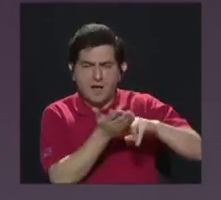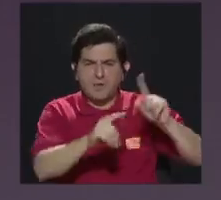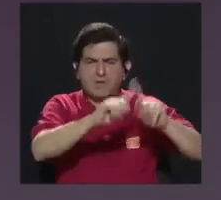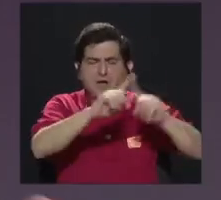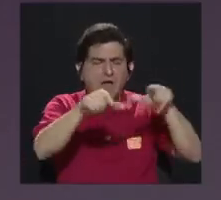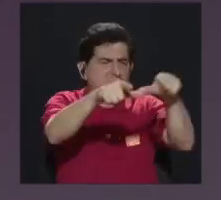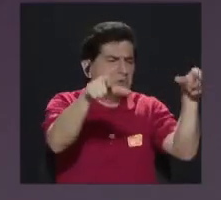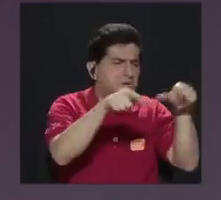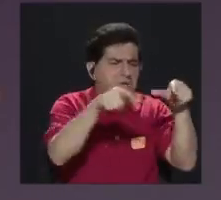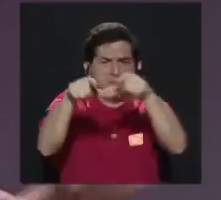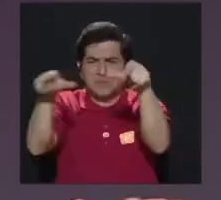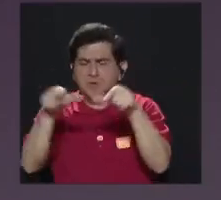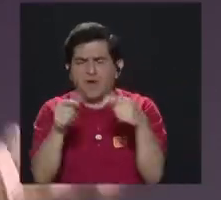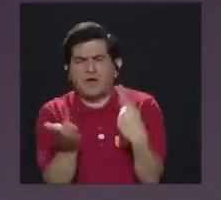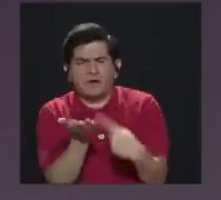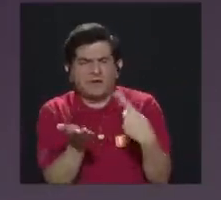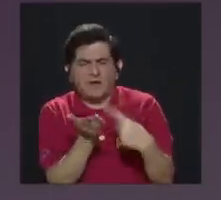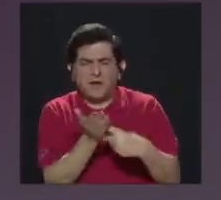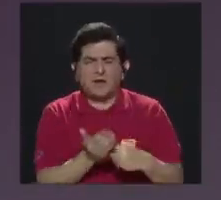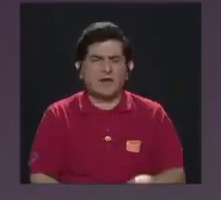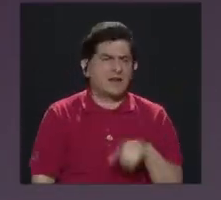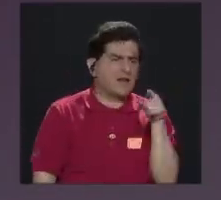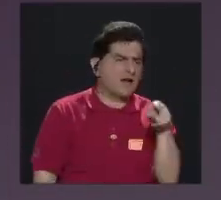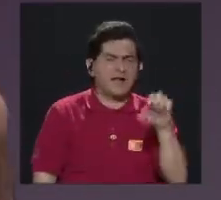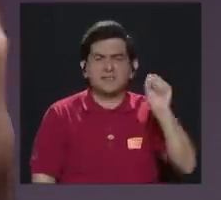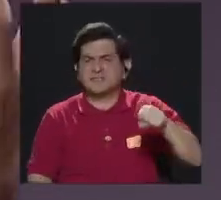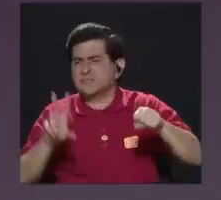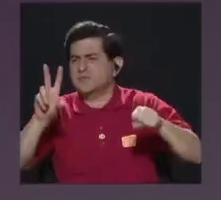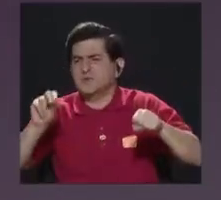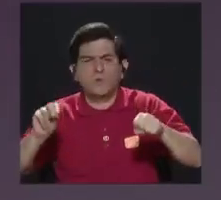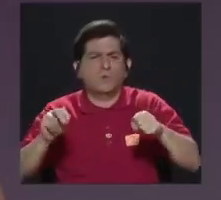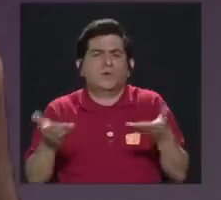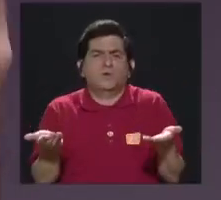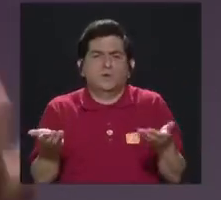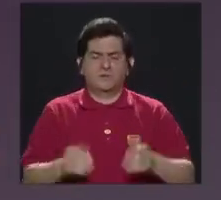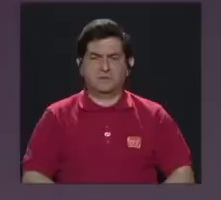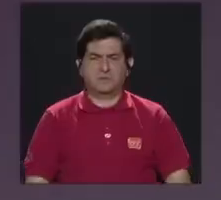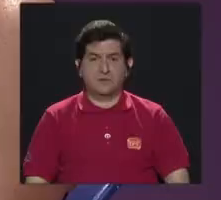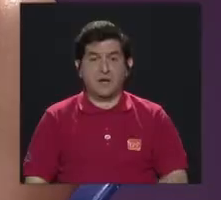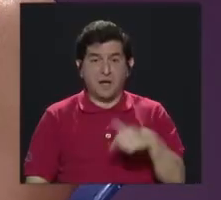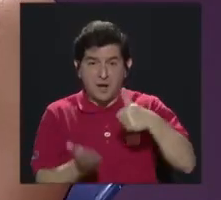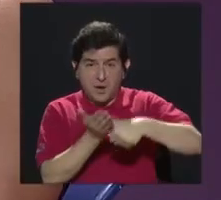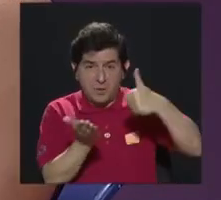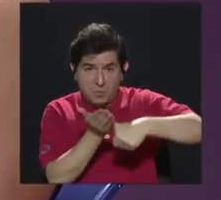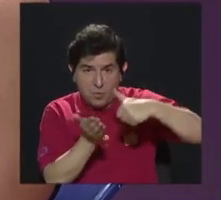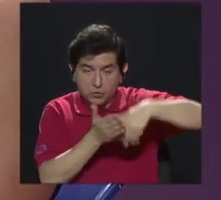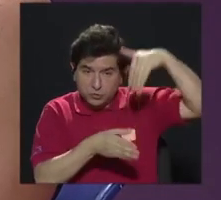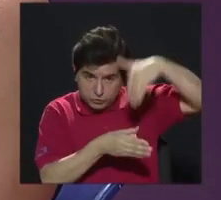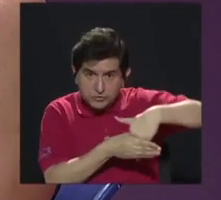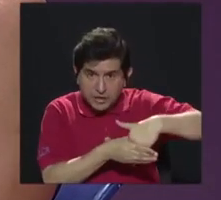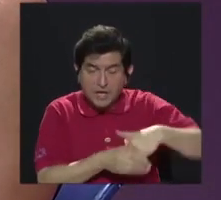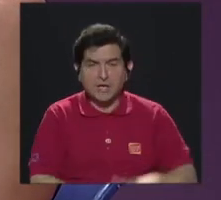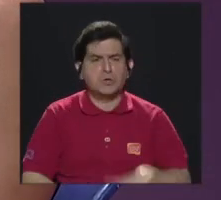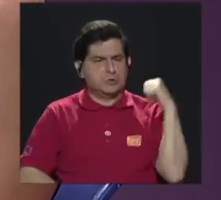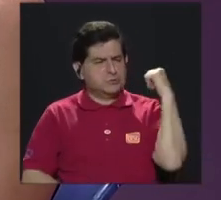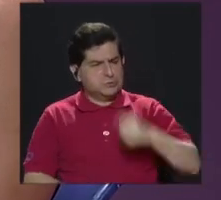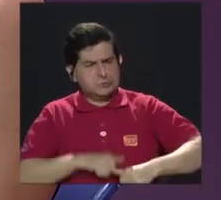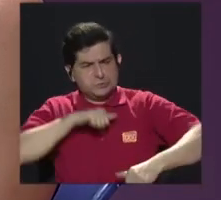algunos estados, se vino el pleito de en cuáles se reconoce, que este no se reconoce, que ¿verdad? Hubo referéndums, o sea, fue una